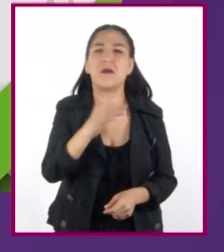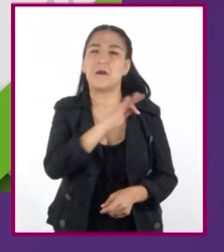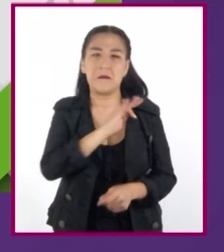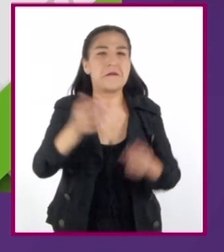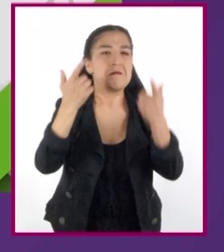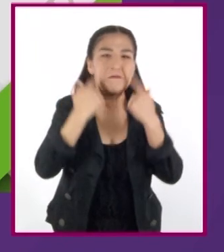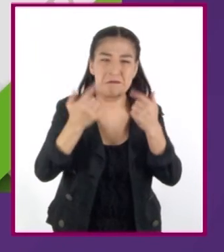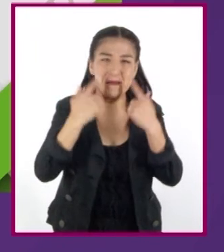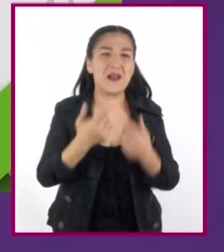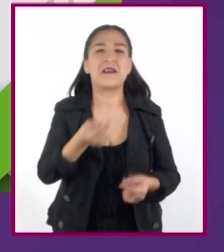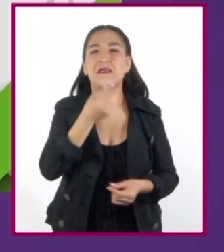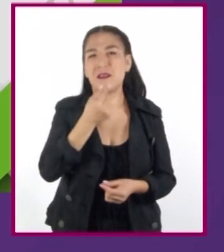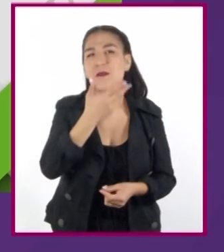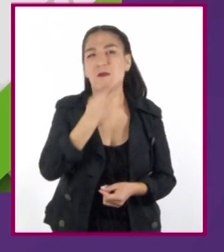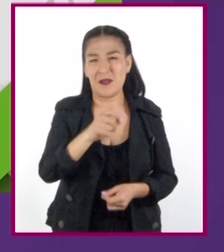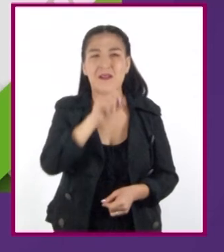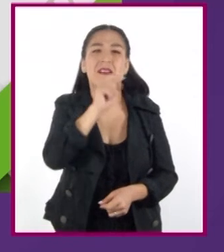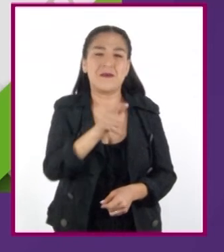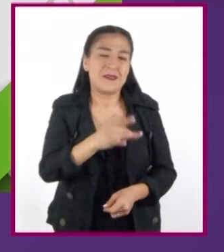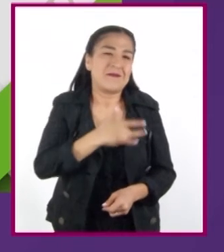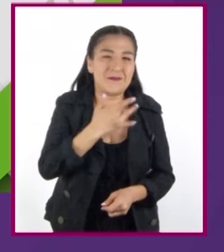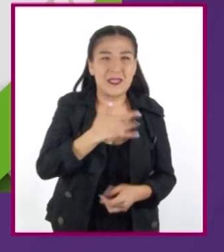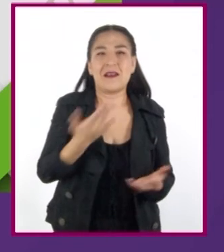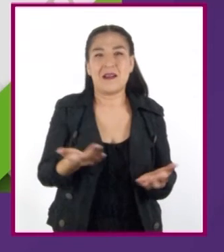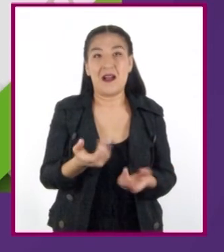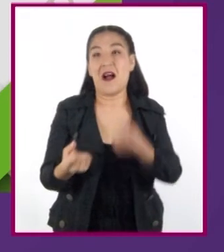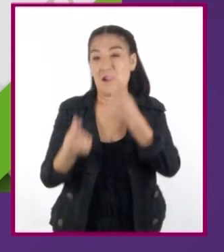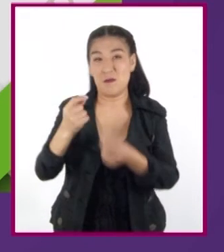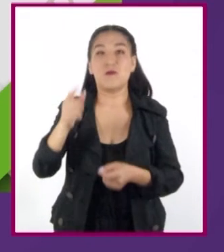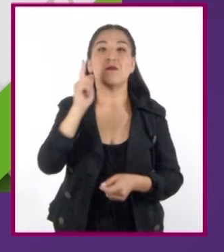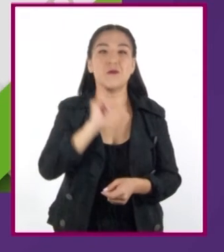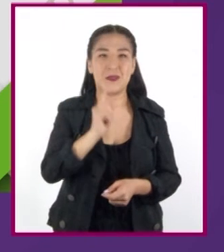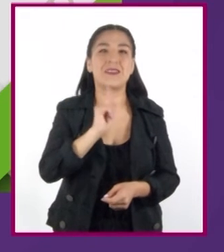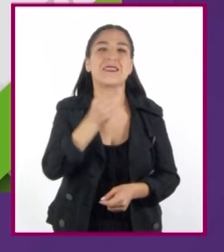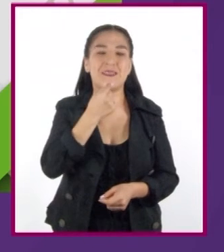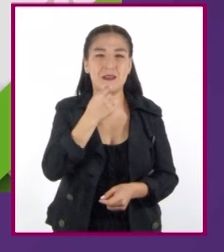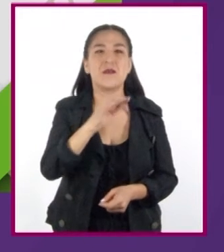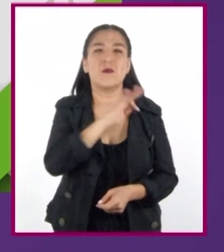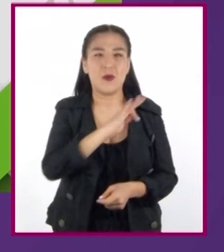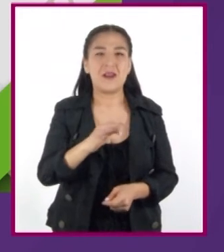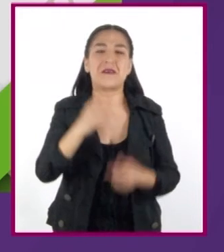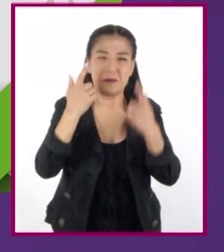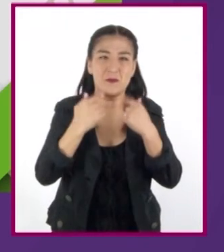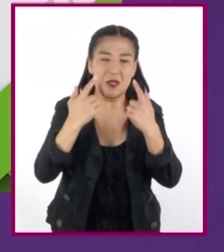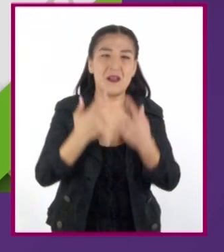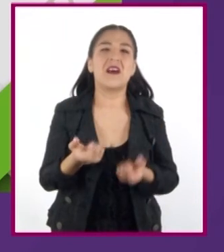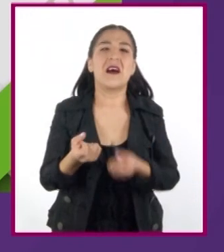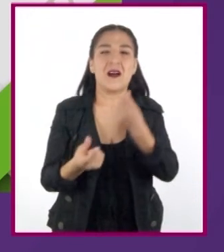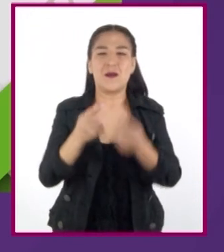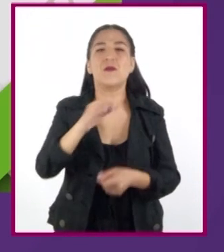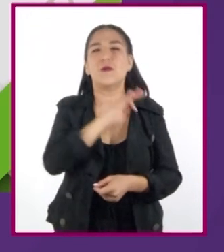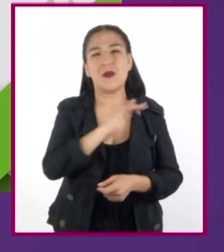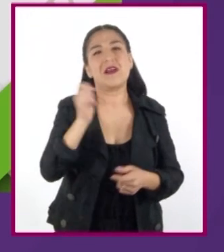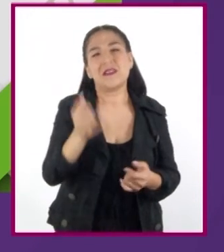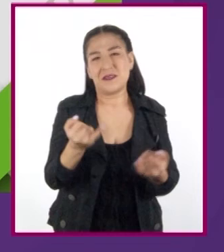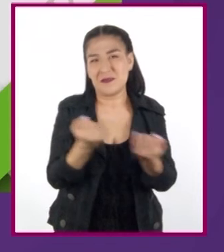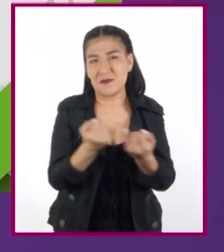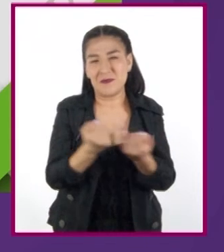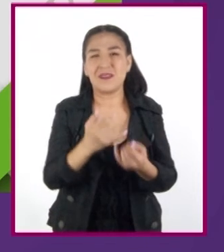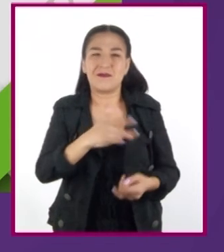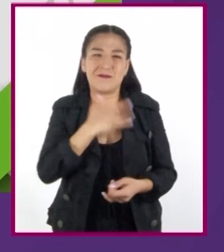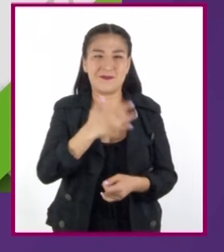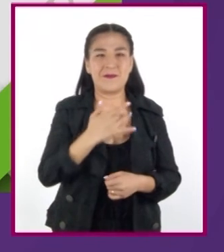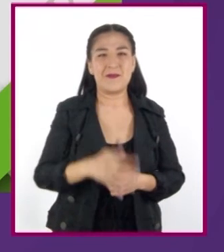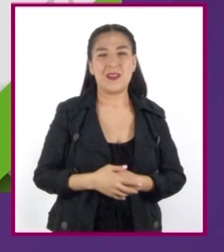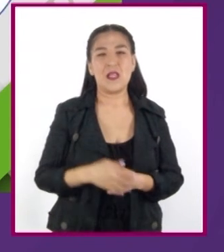ser sentimental y al revés. Las niñas pueden llorar y los niños pueden ser muy sentimentales. Yo pienso que no está